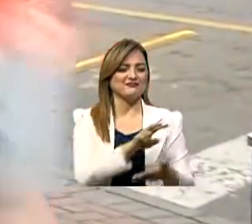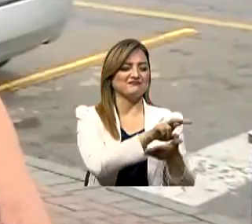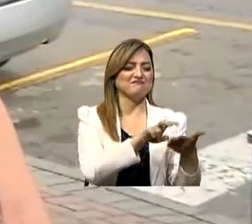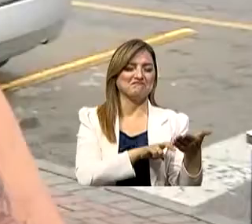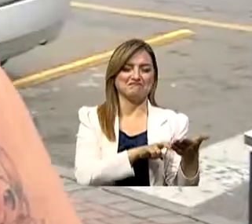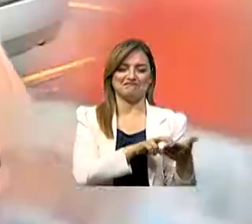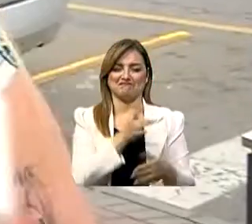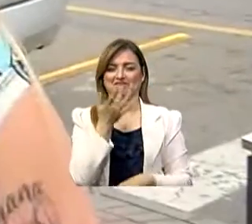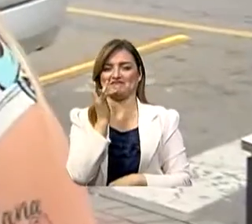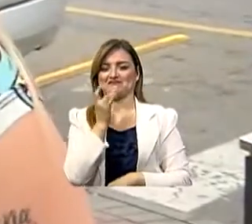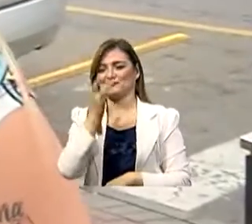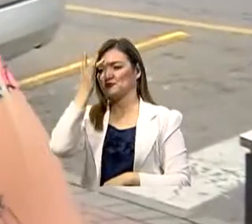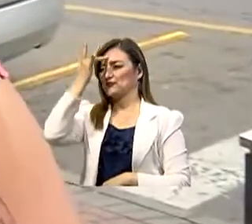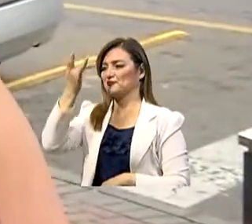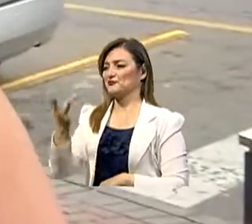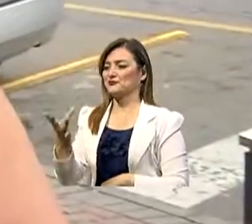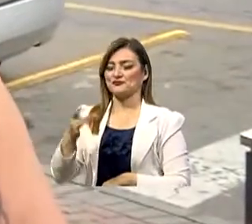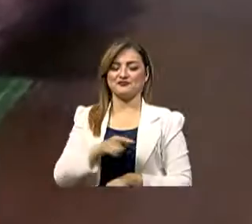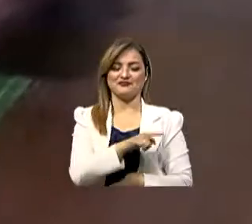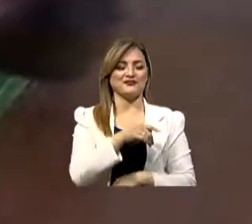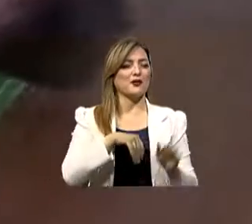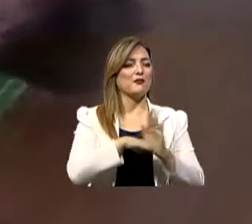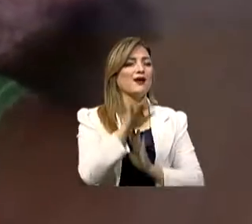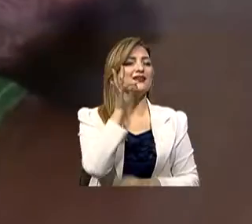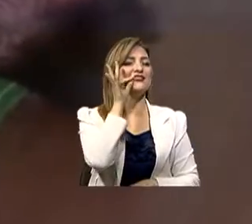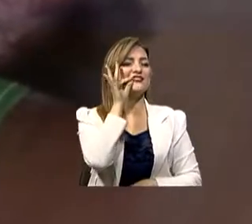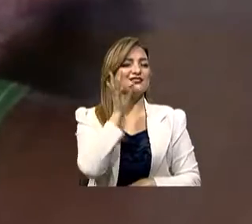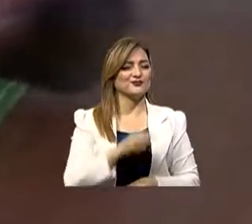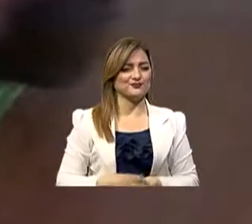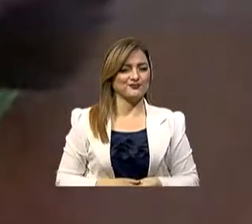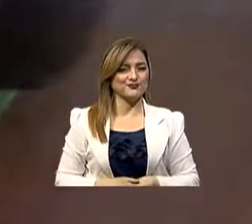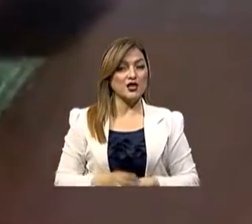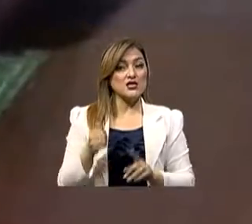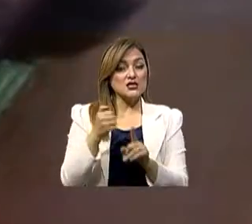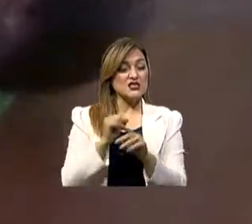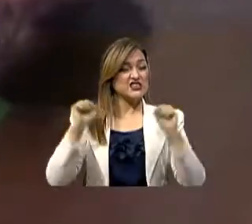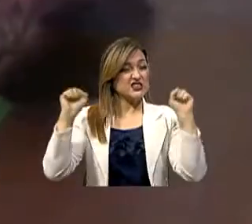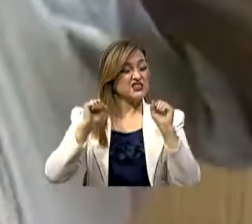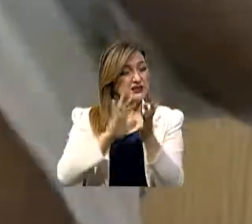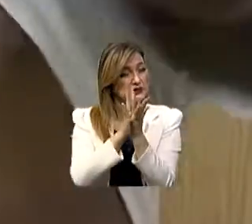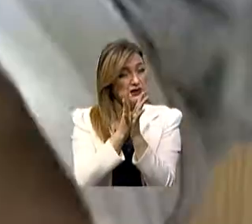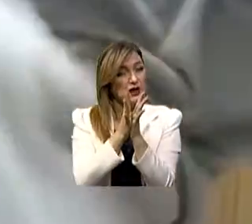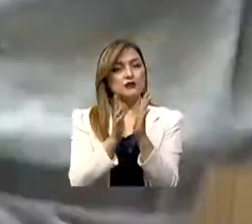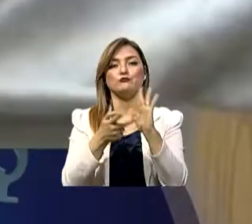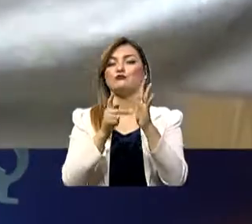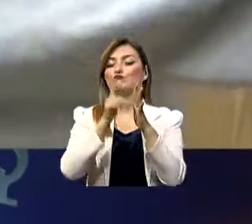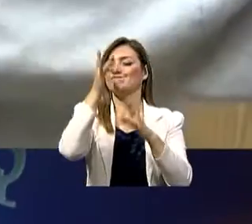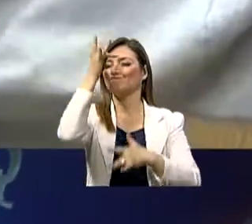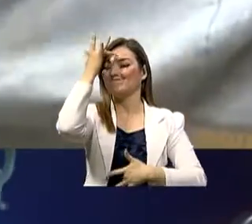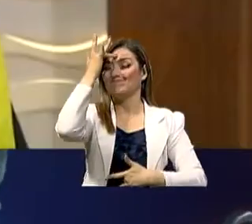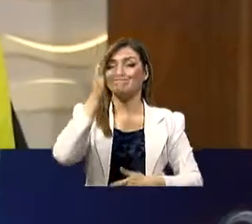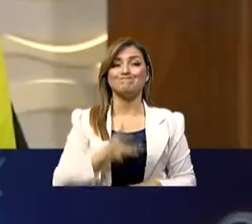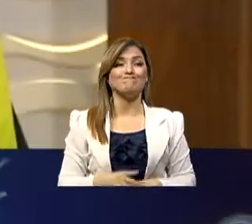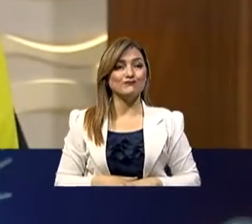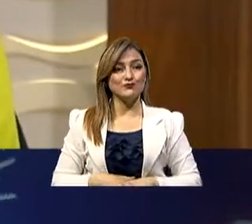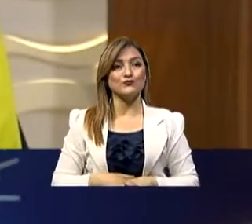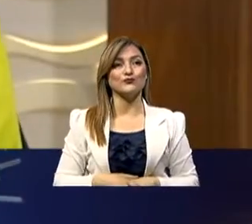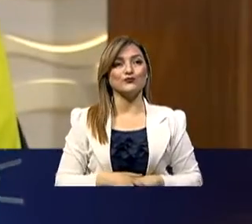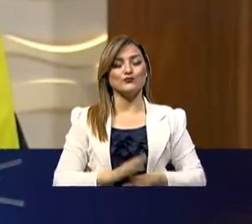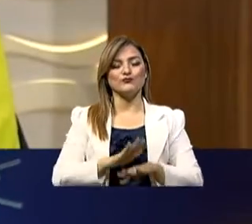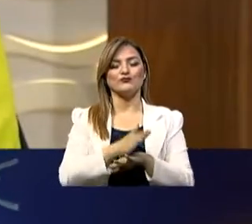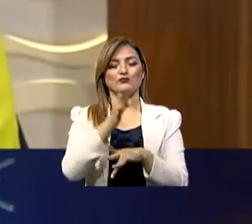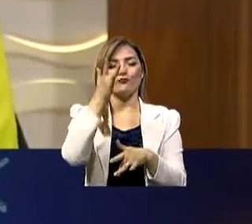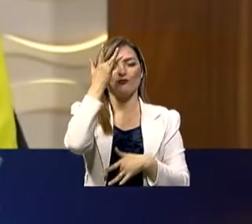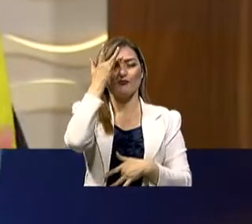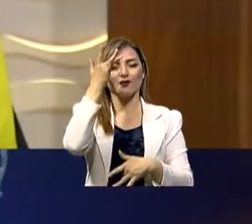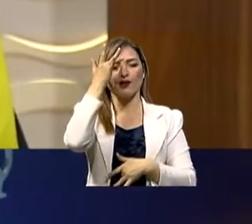porque porque más rico no combatir la obesidad abrir la puerta enfermedades asociadas a esa condición se asocian a ella